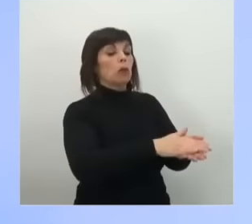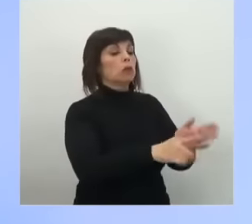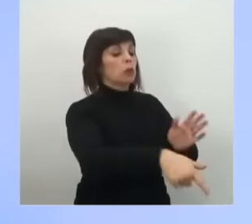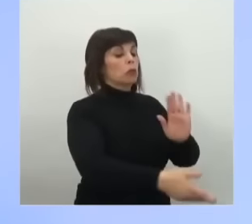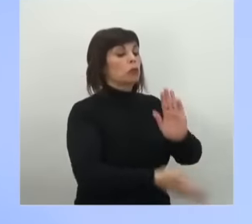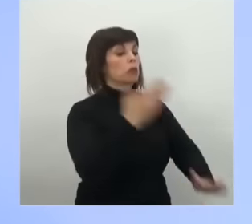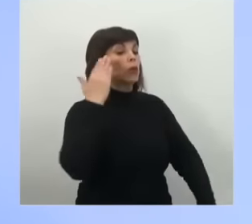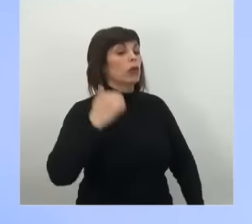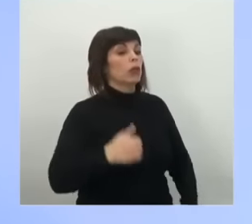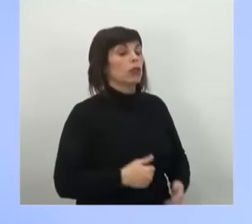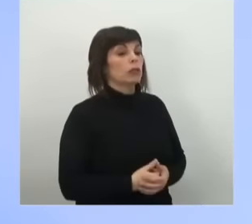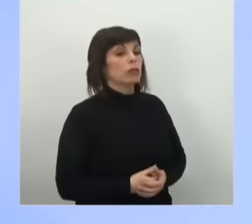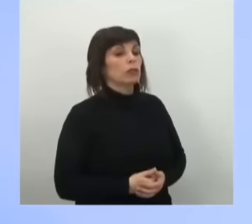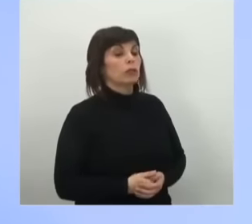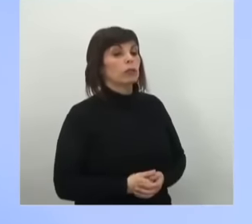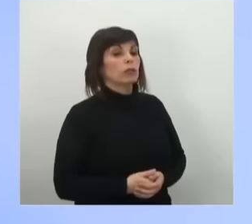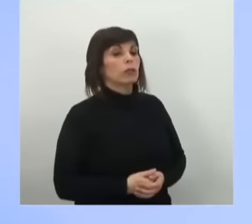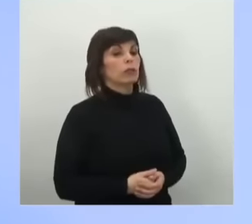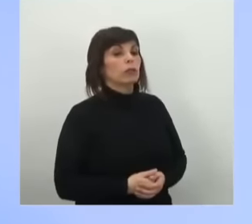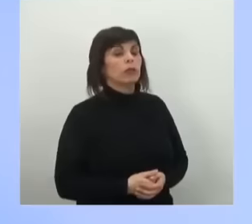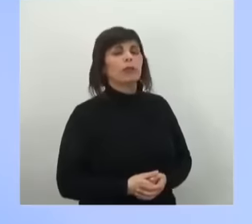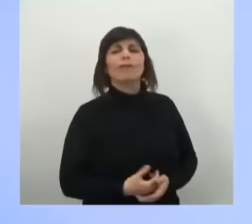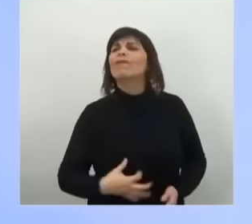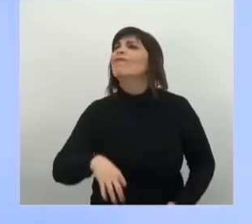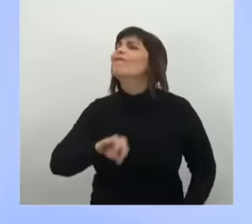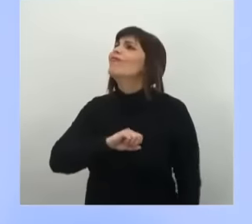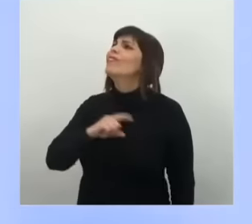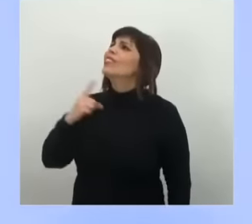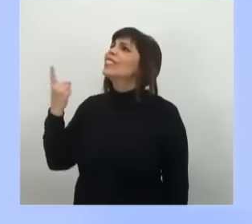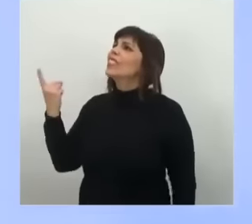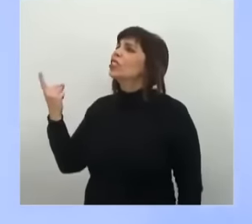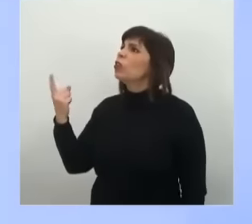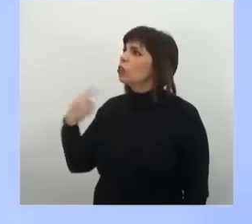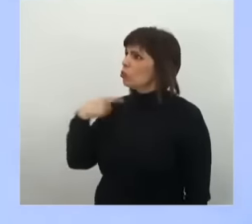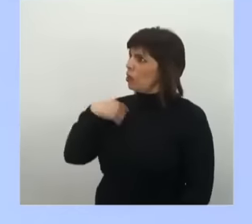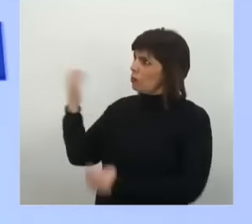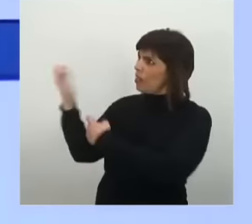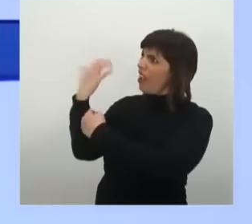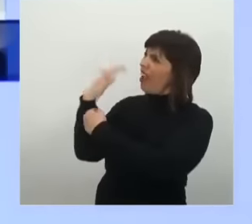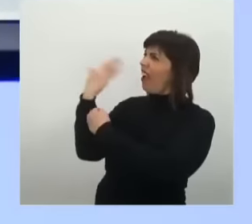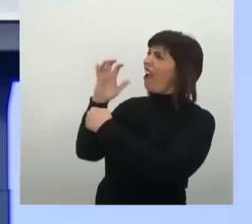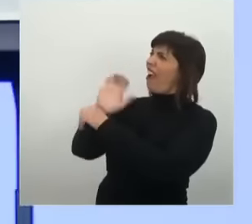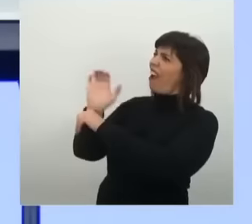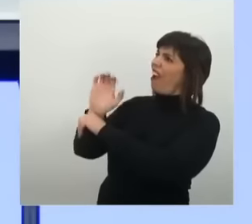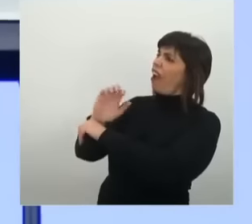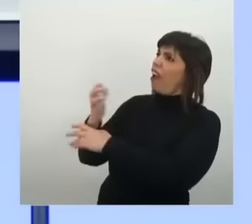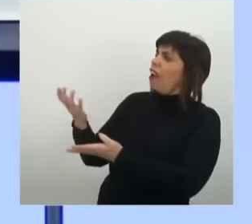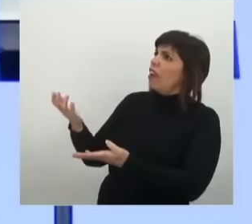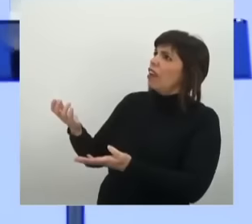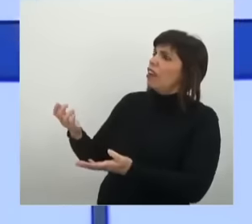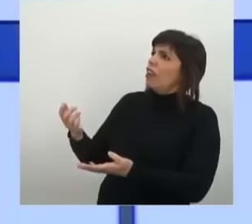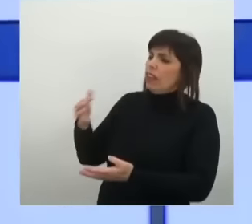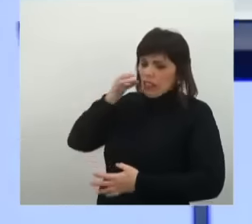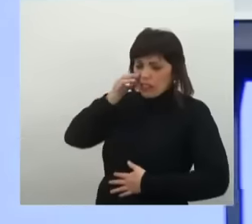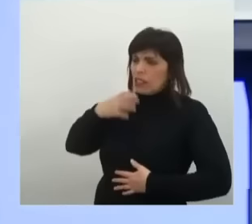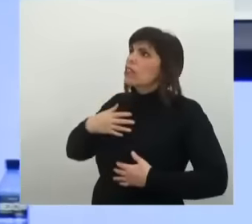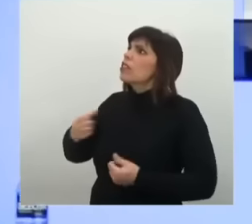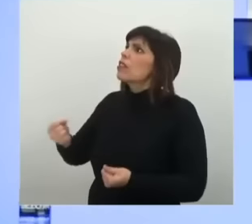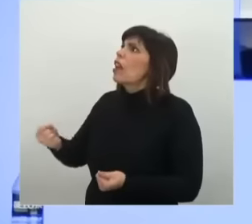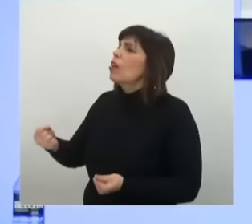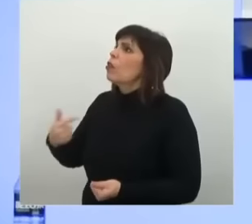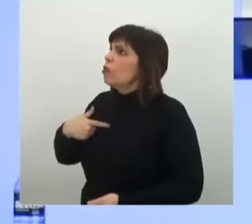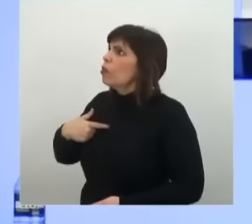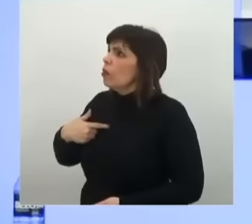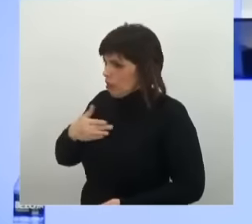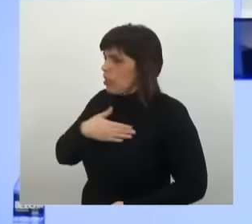o sea quiere ser sano y yo le dije Señor eres un burlista cómo quiero ser sano Claro que quiero ser